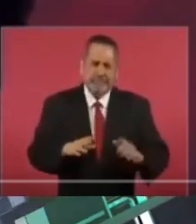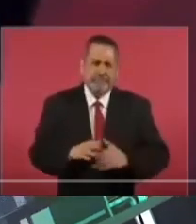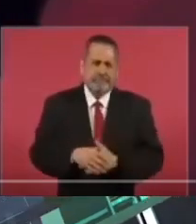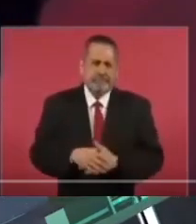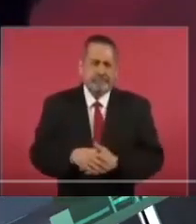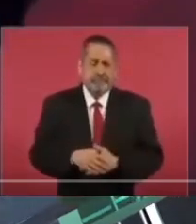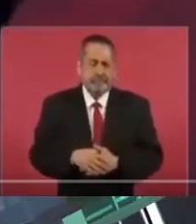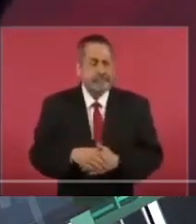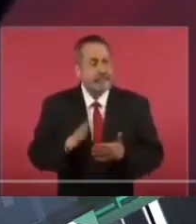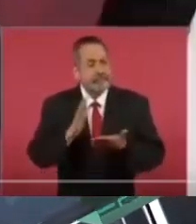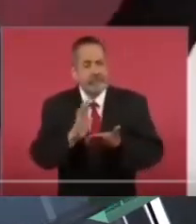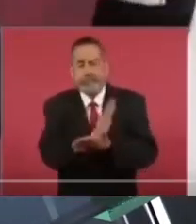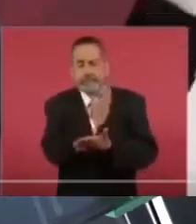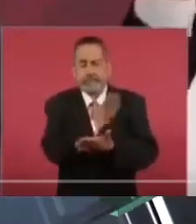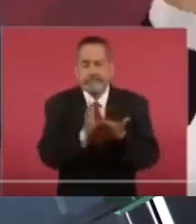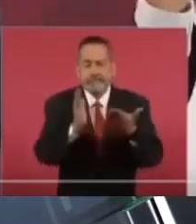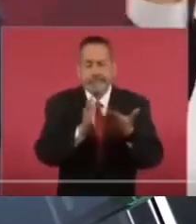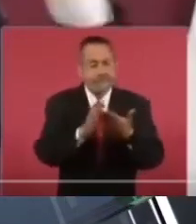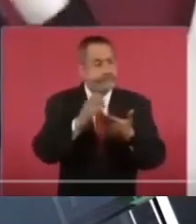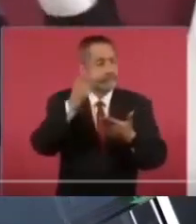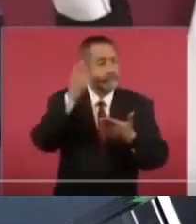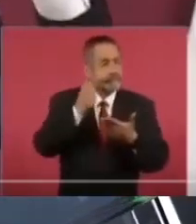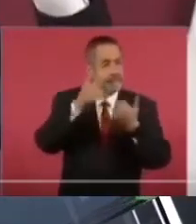aunque es un fondo ahí para